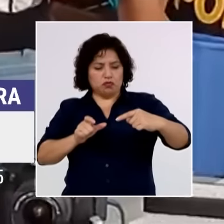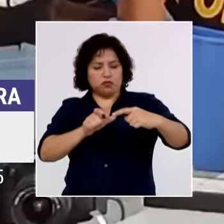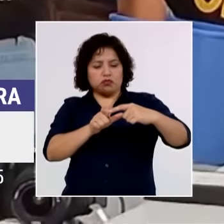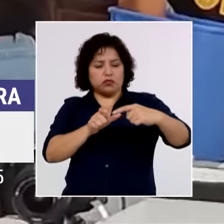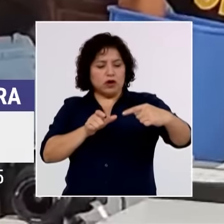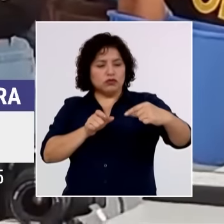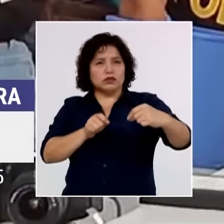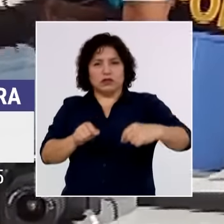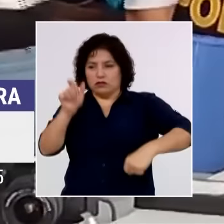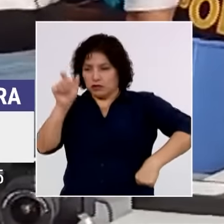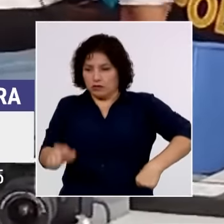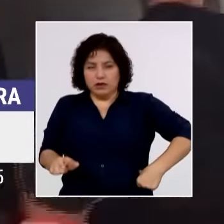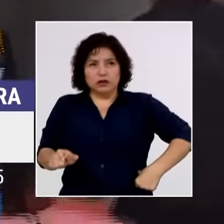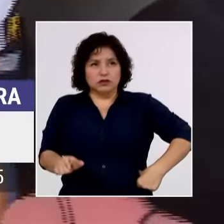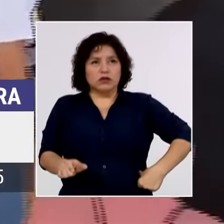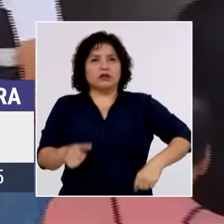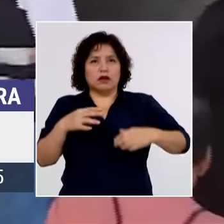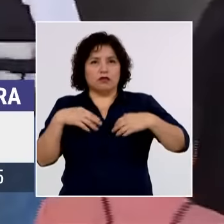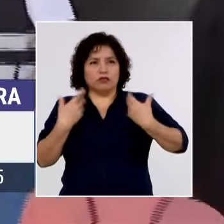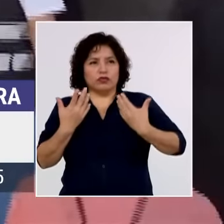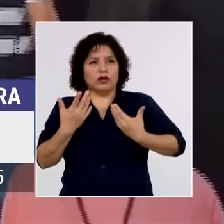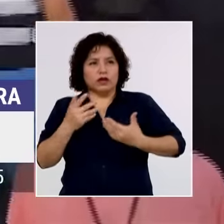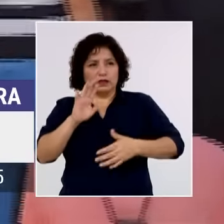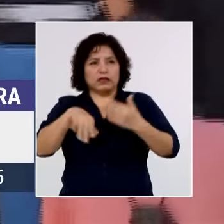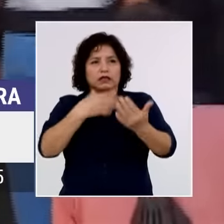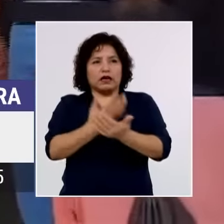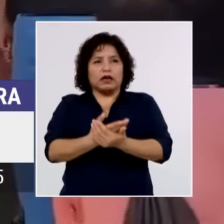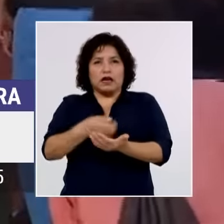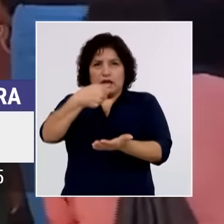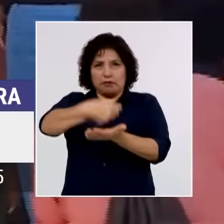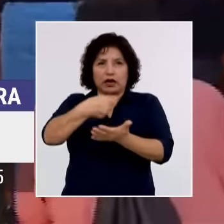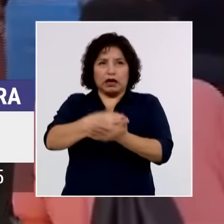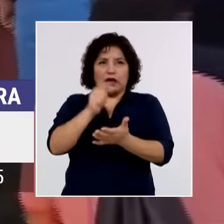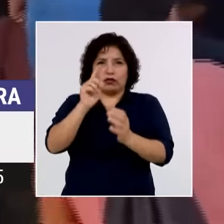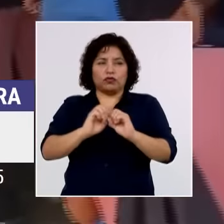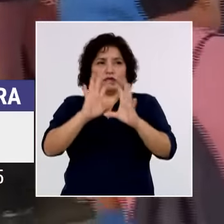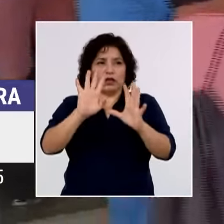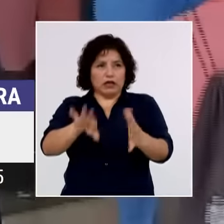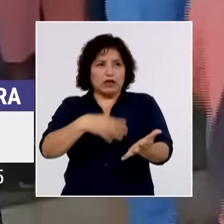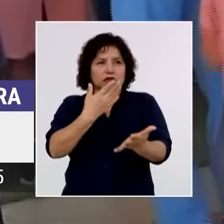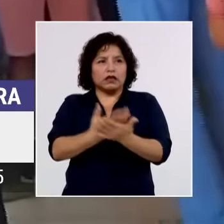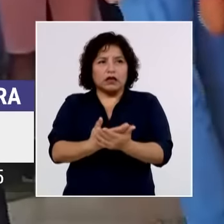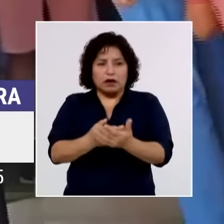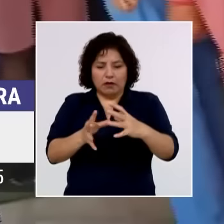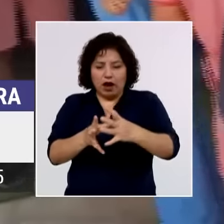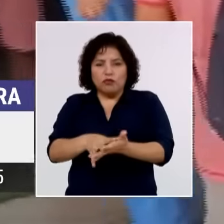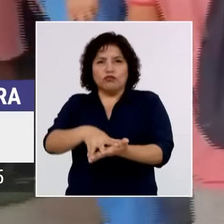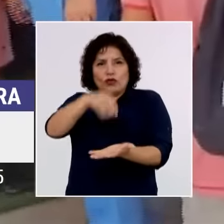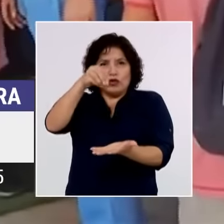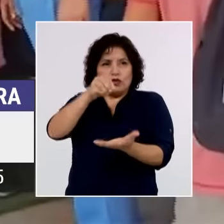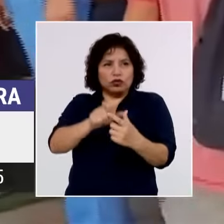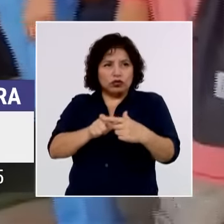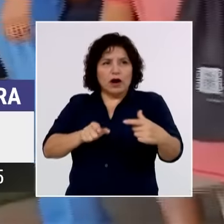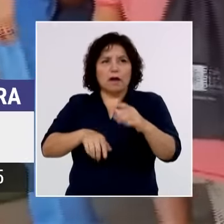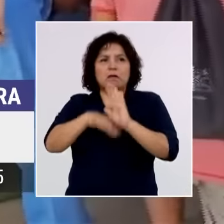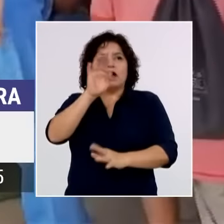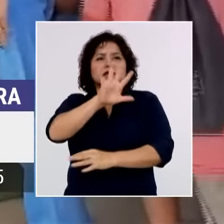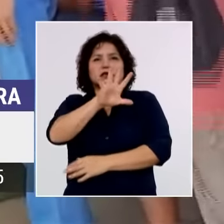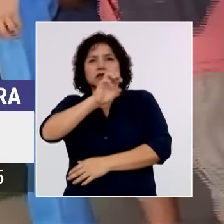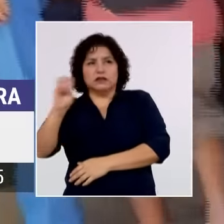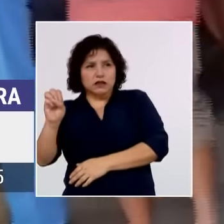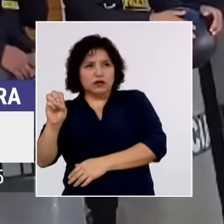con un solo voucher que una sola persona pudiera llegar a pagar en el día, llegaban a clonar más de